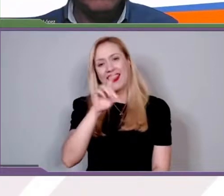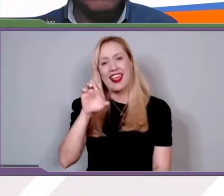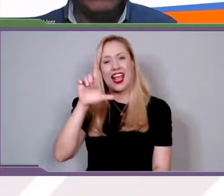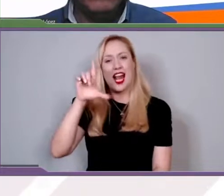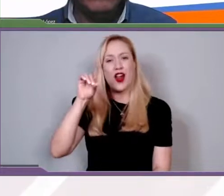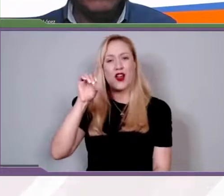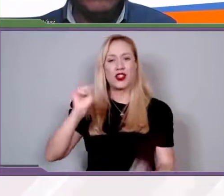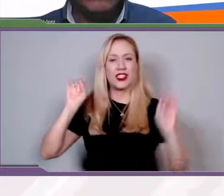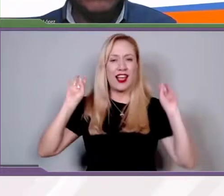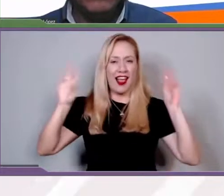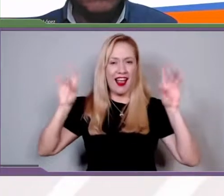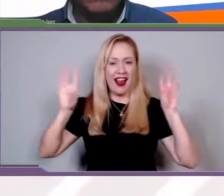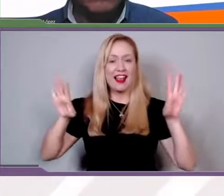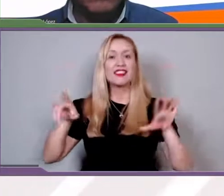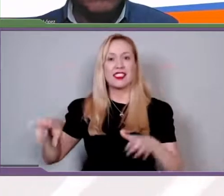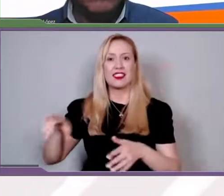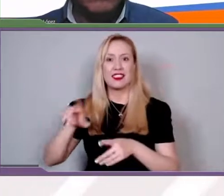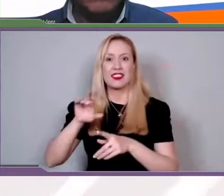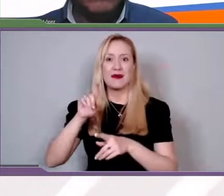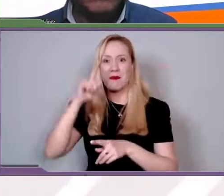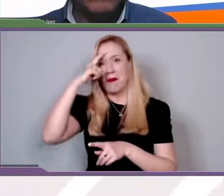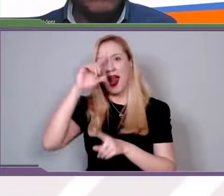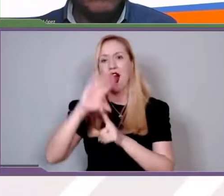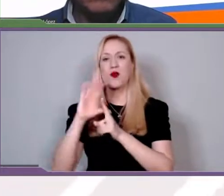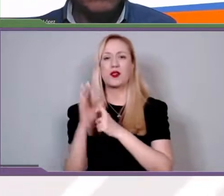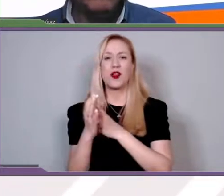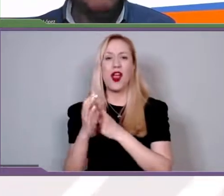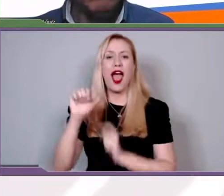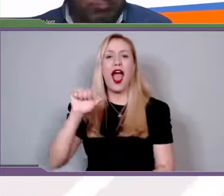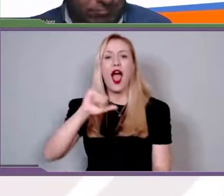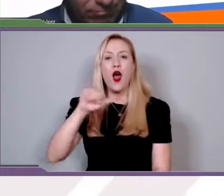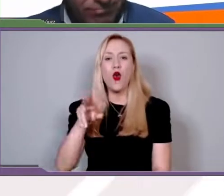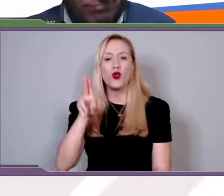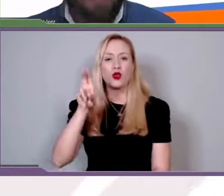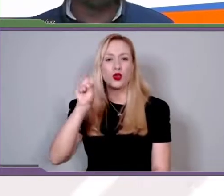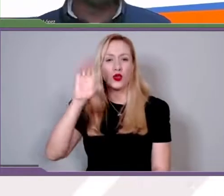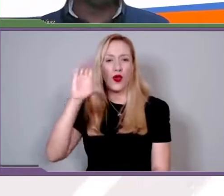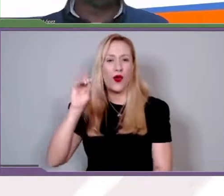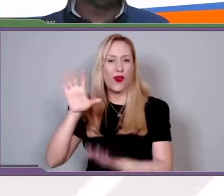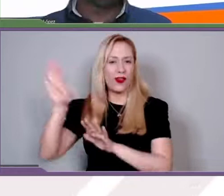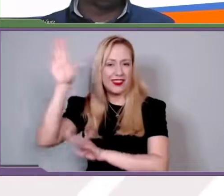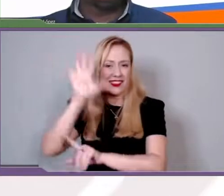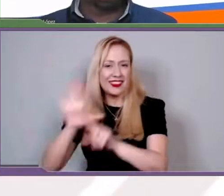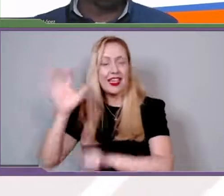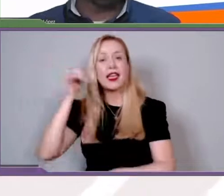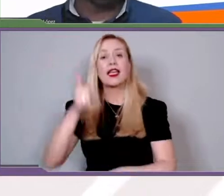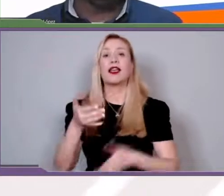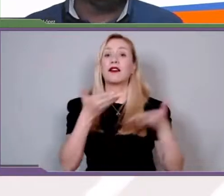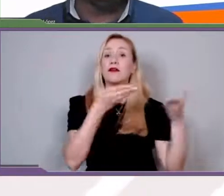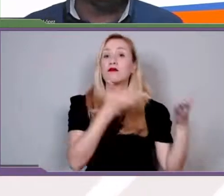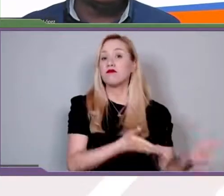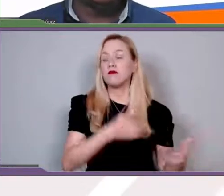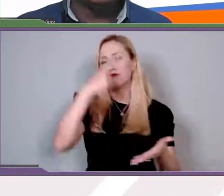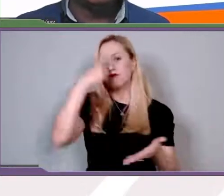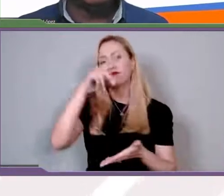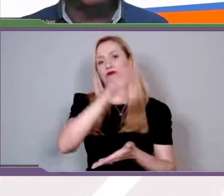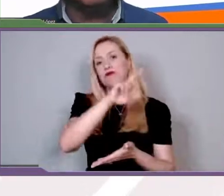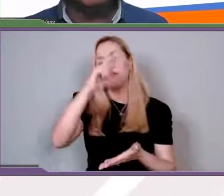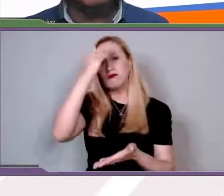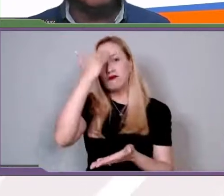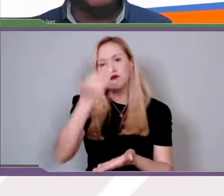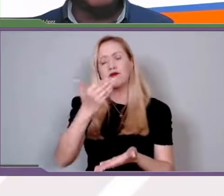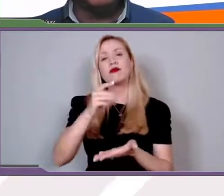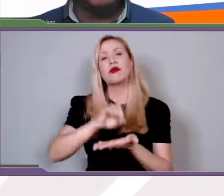Comité de Derechos Humanos Ajusco, y Eliseth Altamirano López, quien es activista y académico por el reconocimiento de los derechos de las